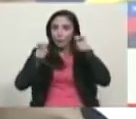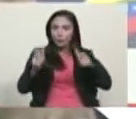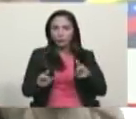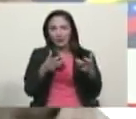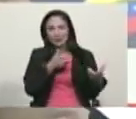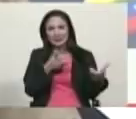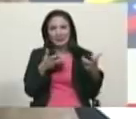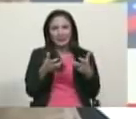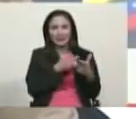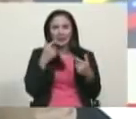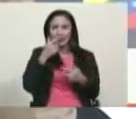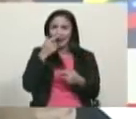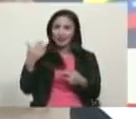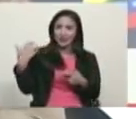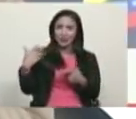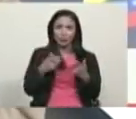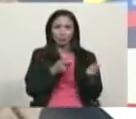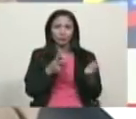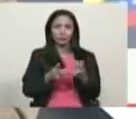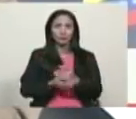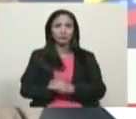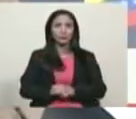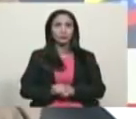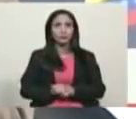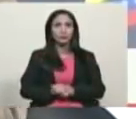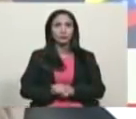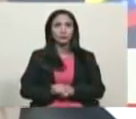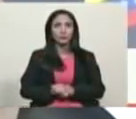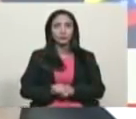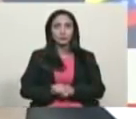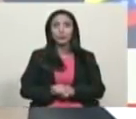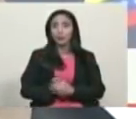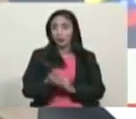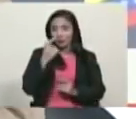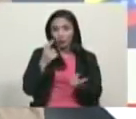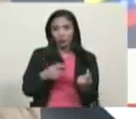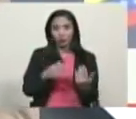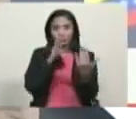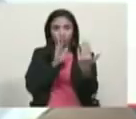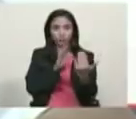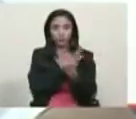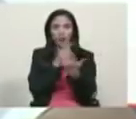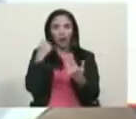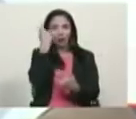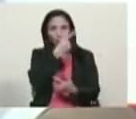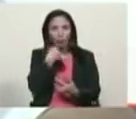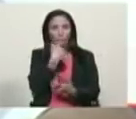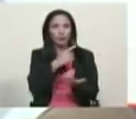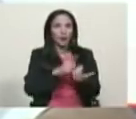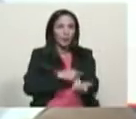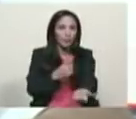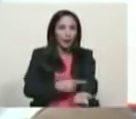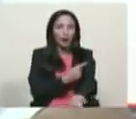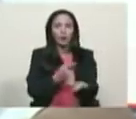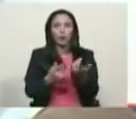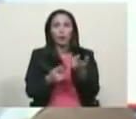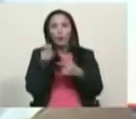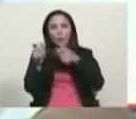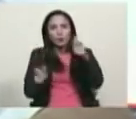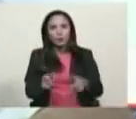guerra miles de años, si podemos vernos la cara de tú a tú como hermanos, cristianos,